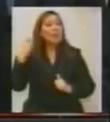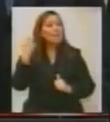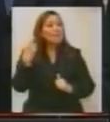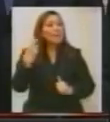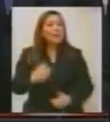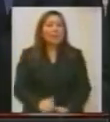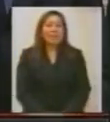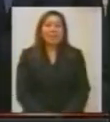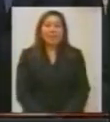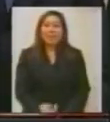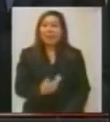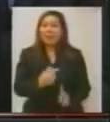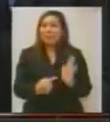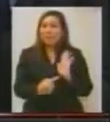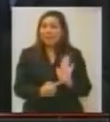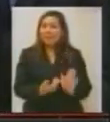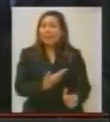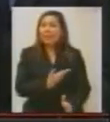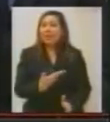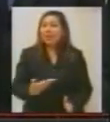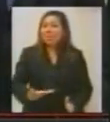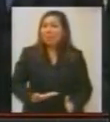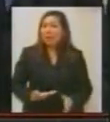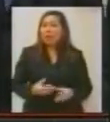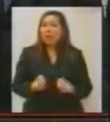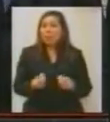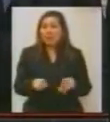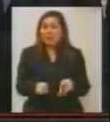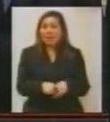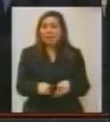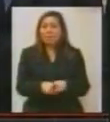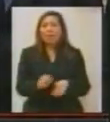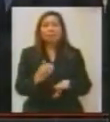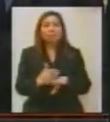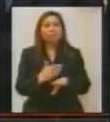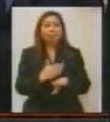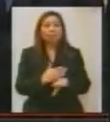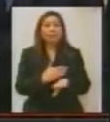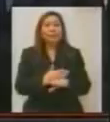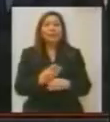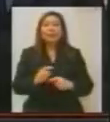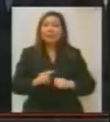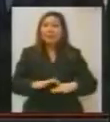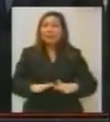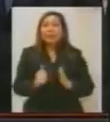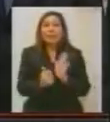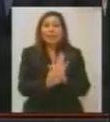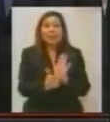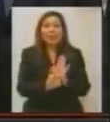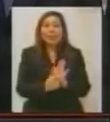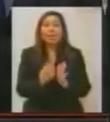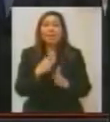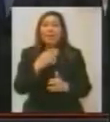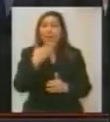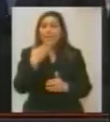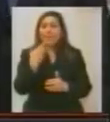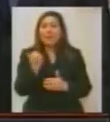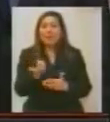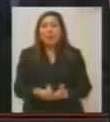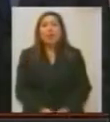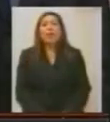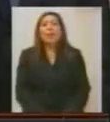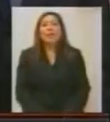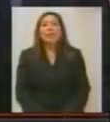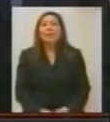política del presente gobierno, así como desarrollar acciones en el terreno de la legislación para mejorar las